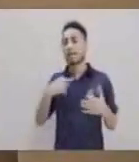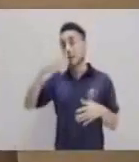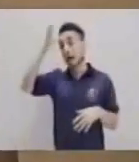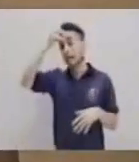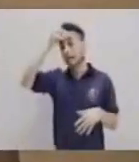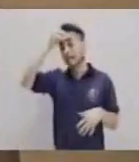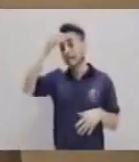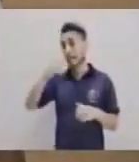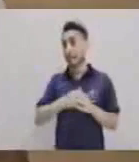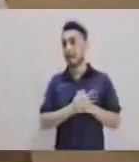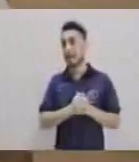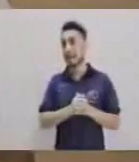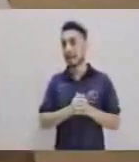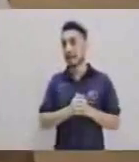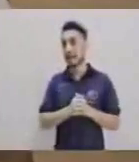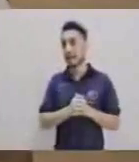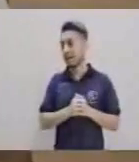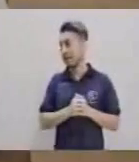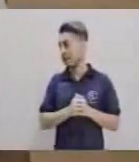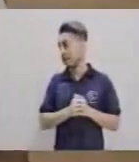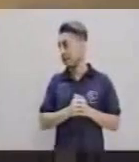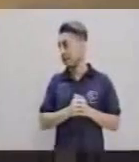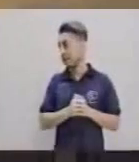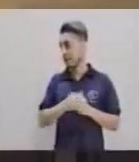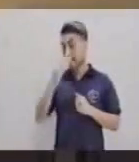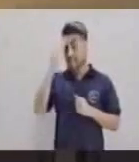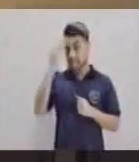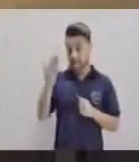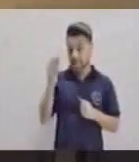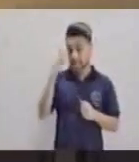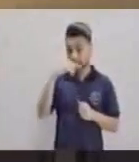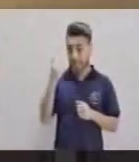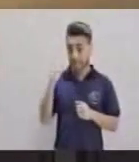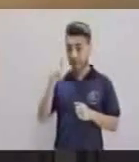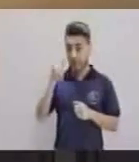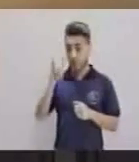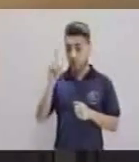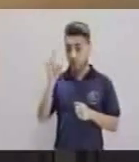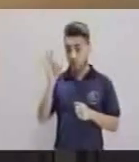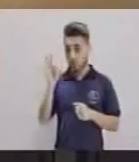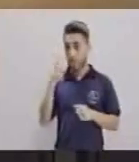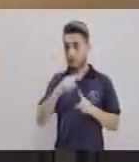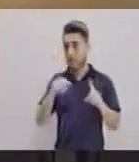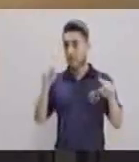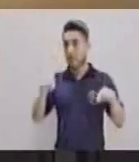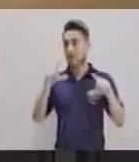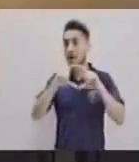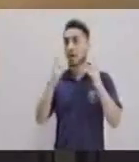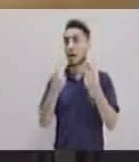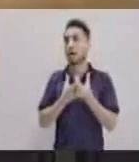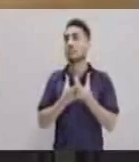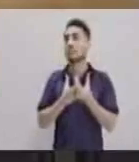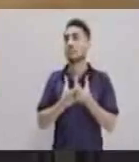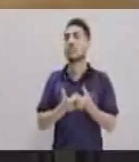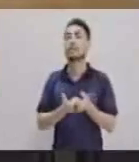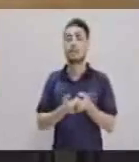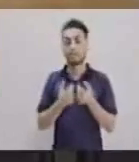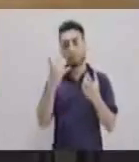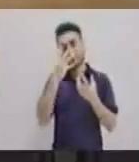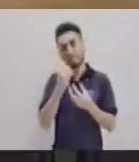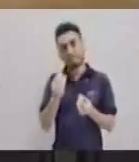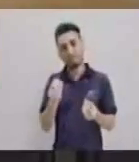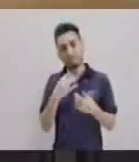a aprender el saludo. Pero esta clase va a ser